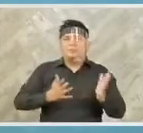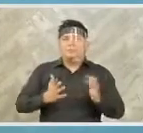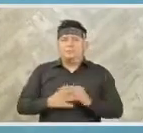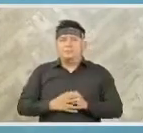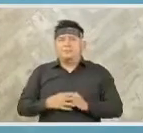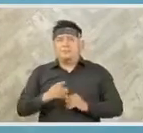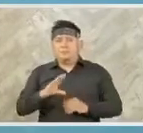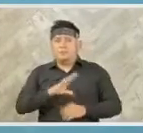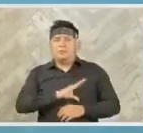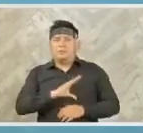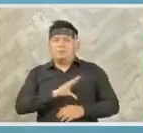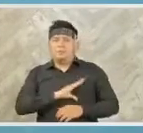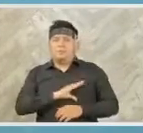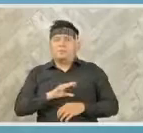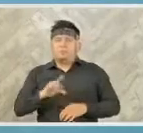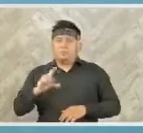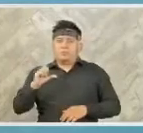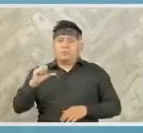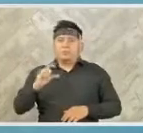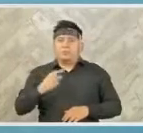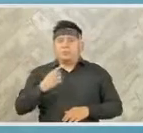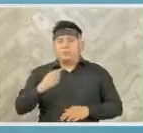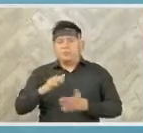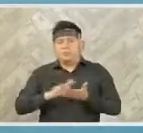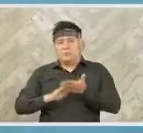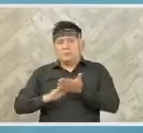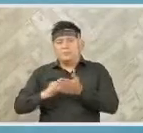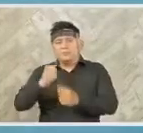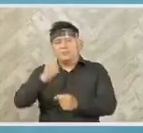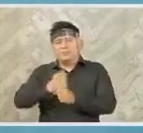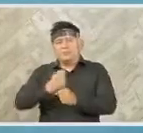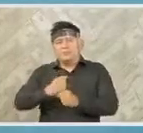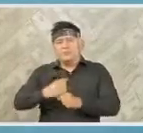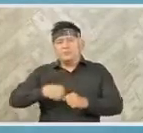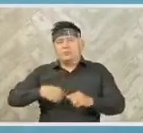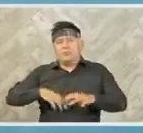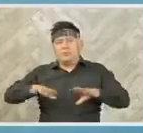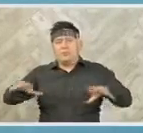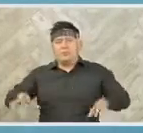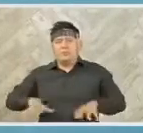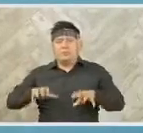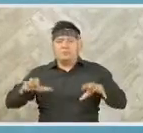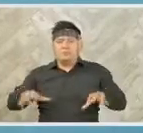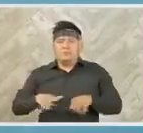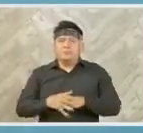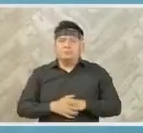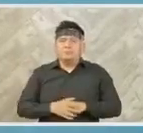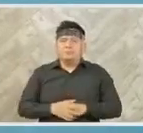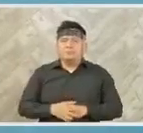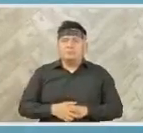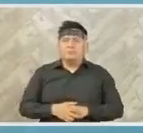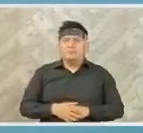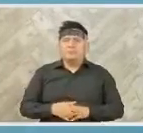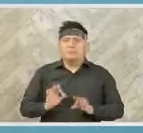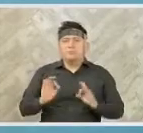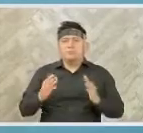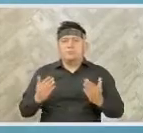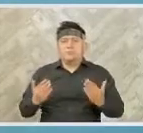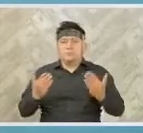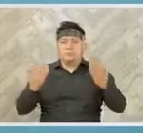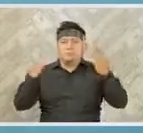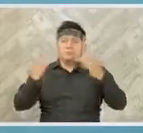la alcaldía municipal desarrolló todo el plan de acompañamiento logístico que realmente generó y garantizó